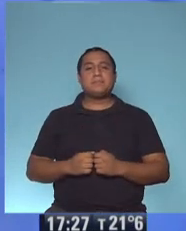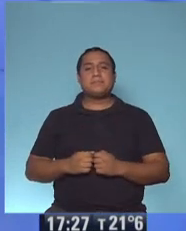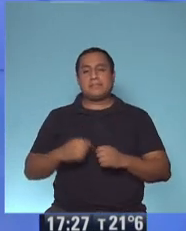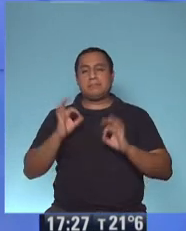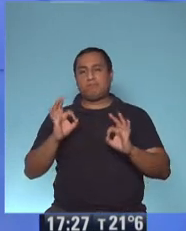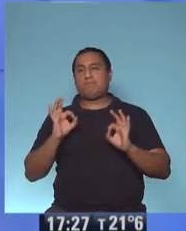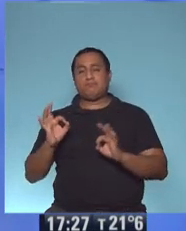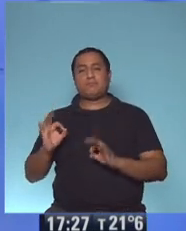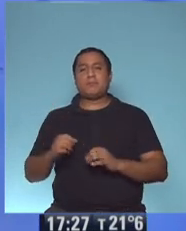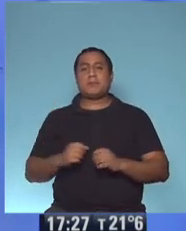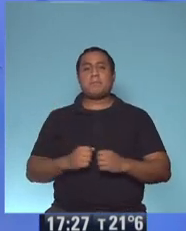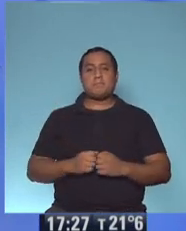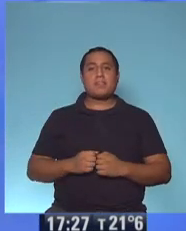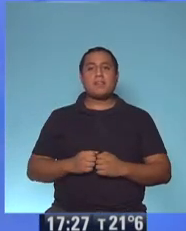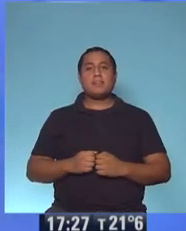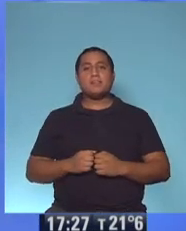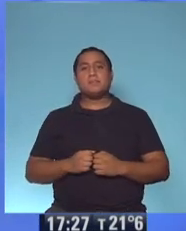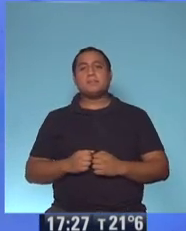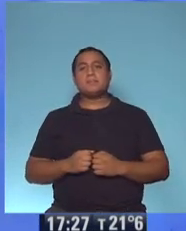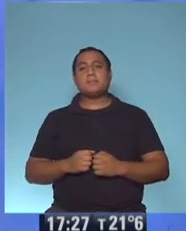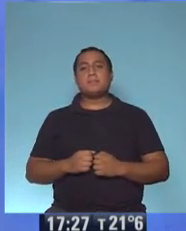Estamos entonces. ¿Estamos listos? Bien.